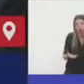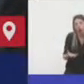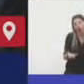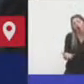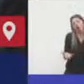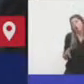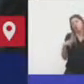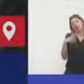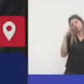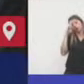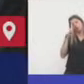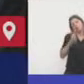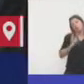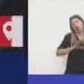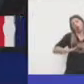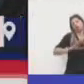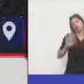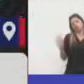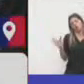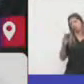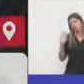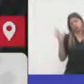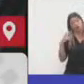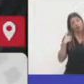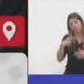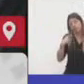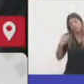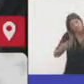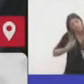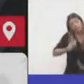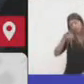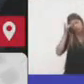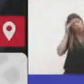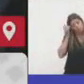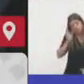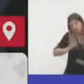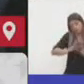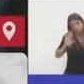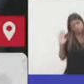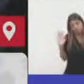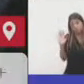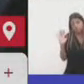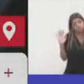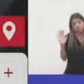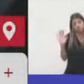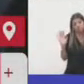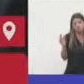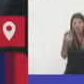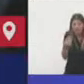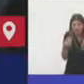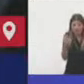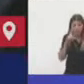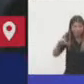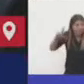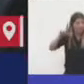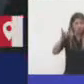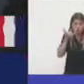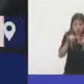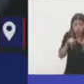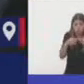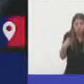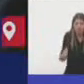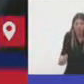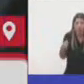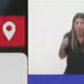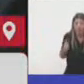la corte, que tiene la palabra final sobre tantos temas tan sensibles, tenía que ser un brazo del Poder Ejecutivo, ir en sintonía,